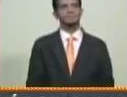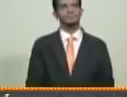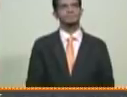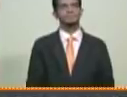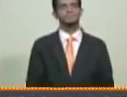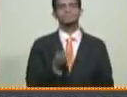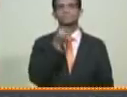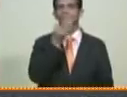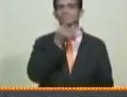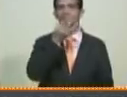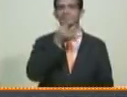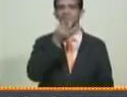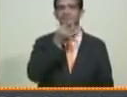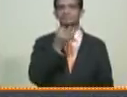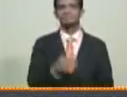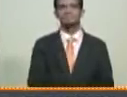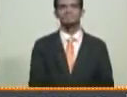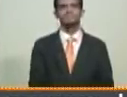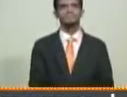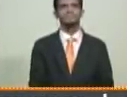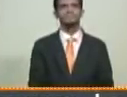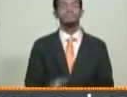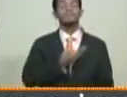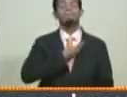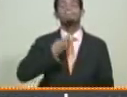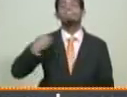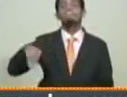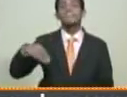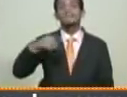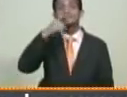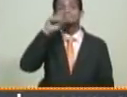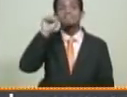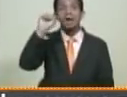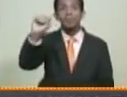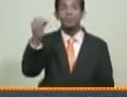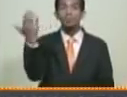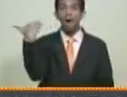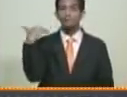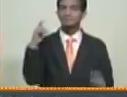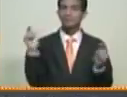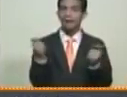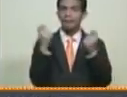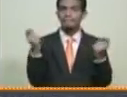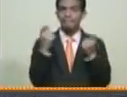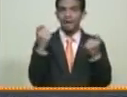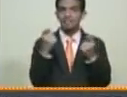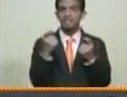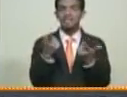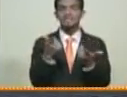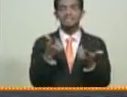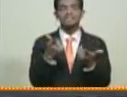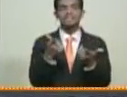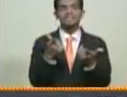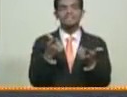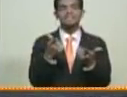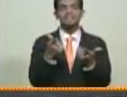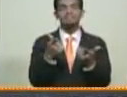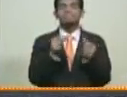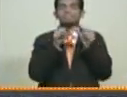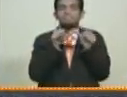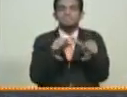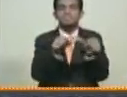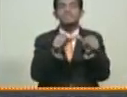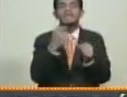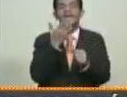Buenas tardes. Buenas tardes. El presidente Nicolás Maduro durante la campaña electoral fue muy enfático en que de